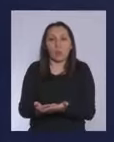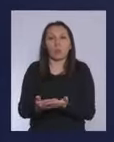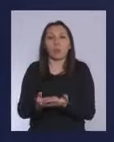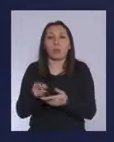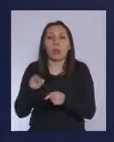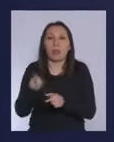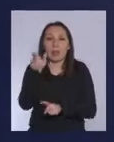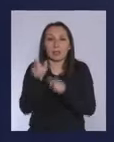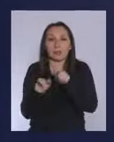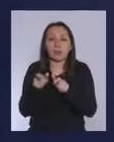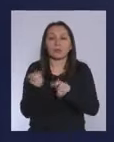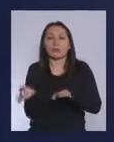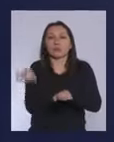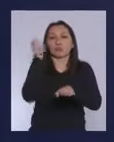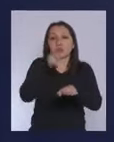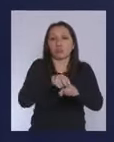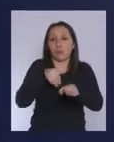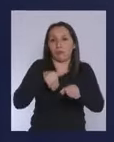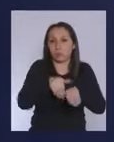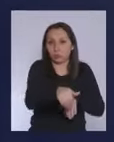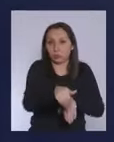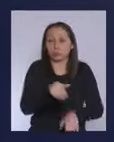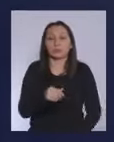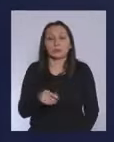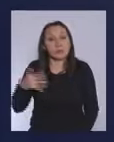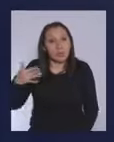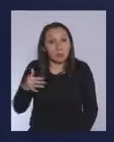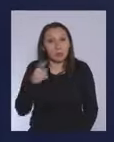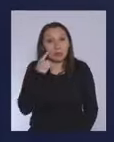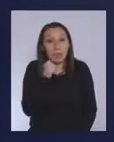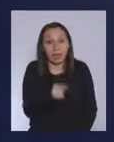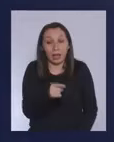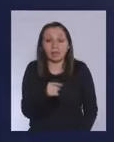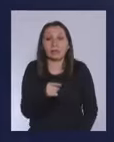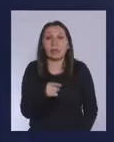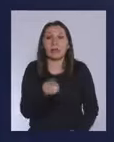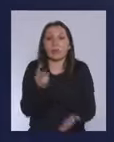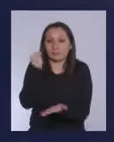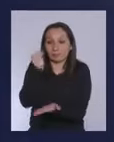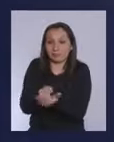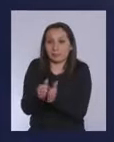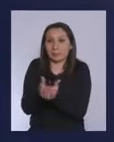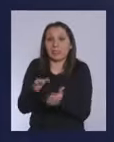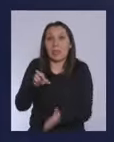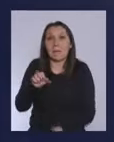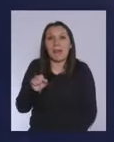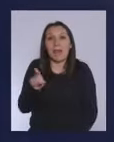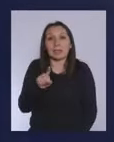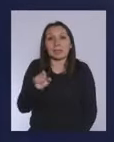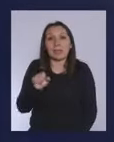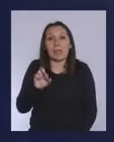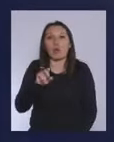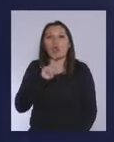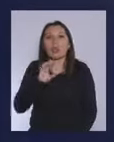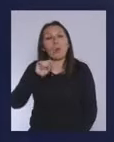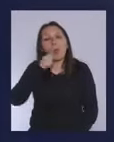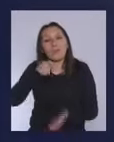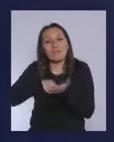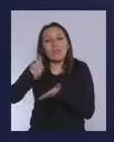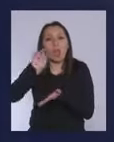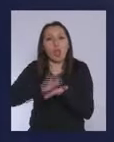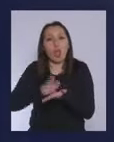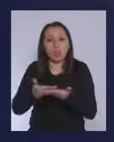las personas que se suben arriba del bus es importante destacar que el pasaporte sanitario es una validación de